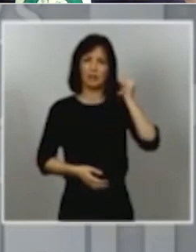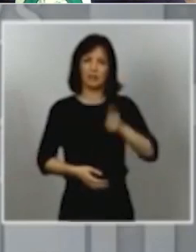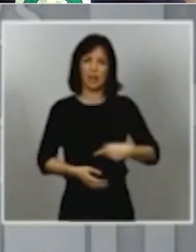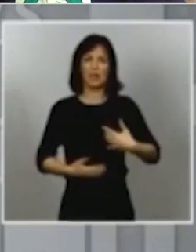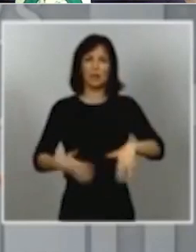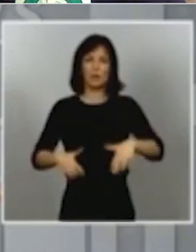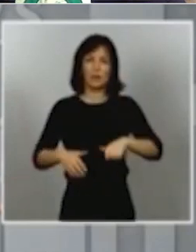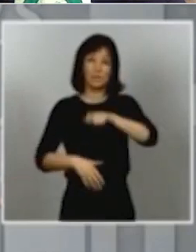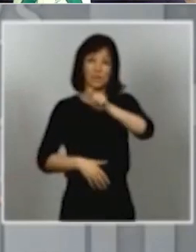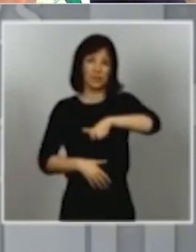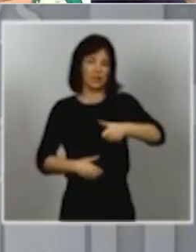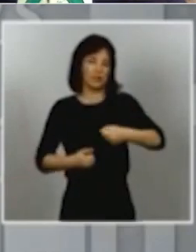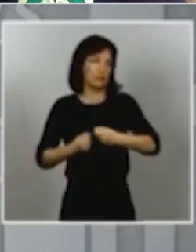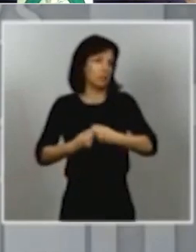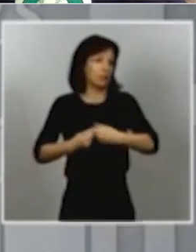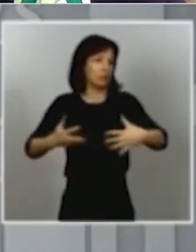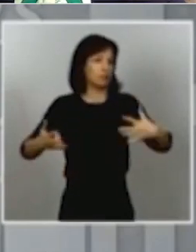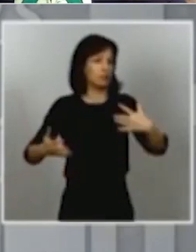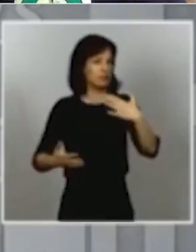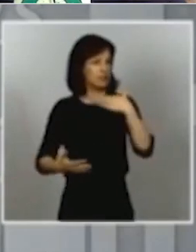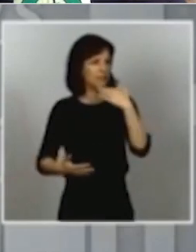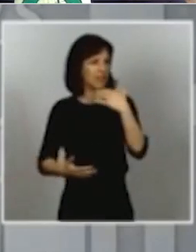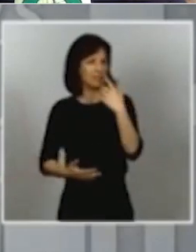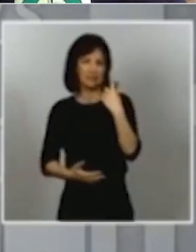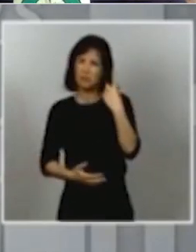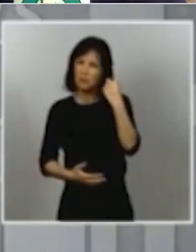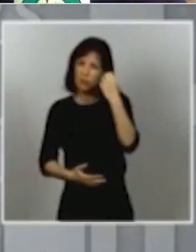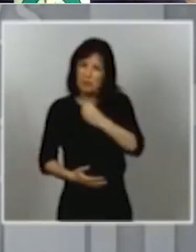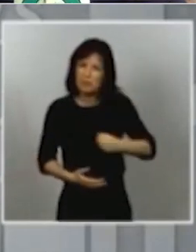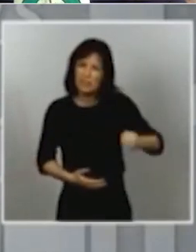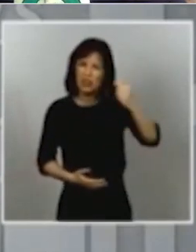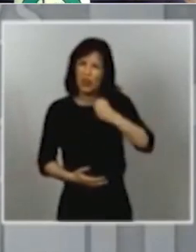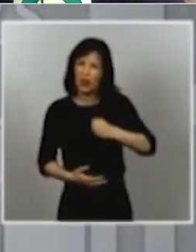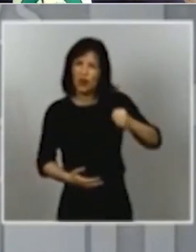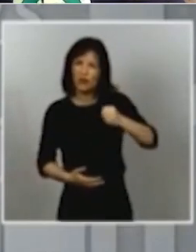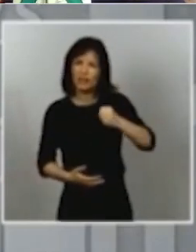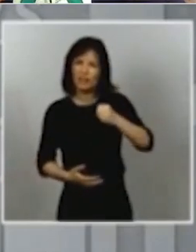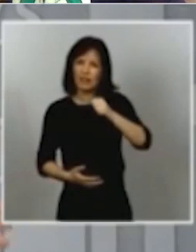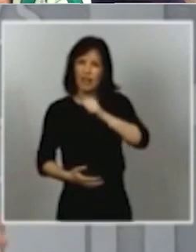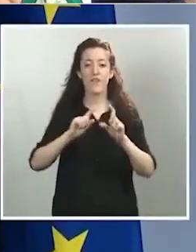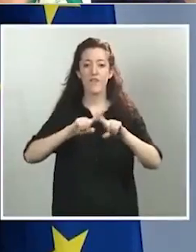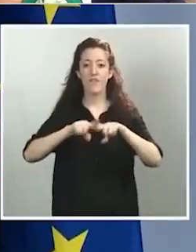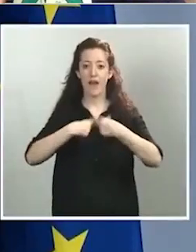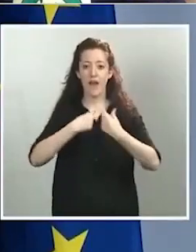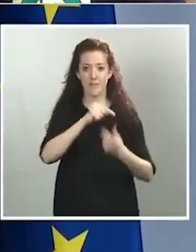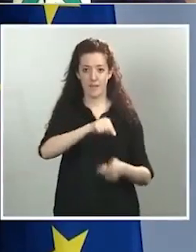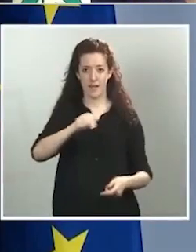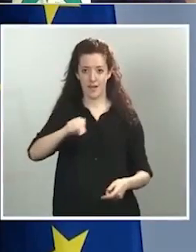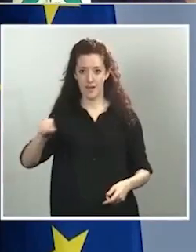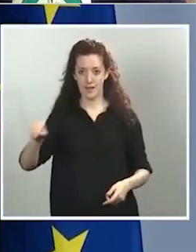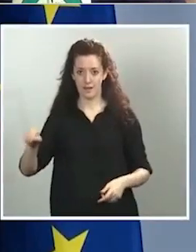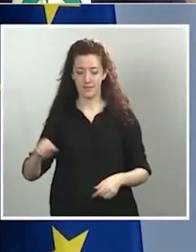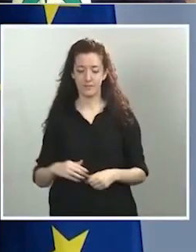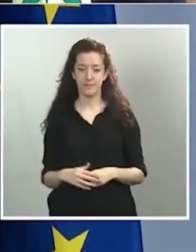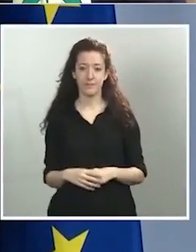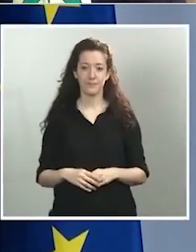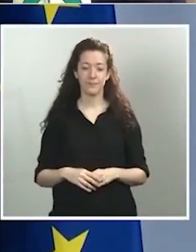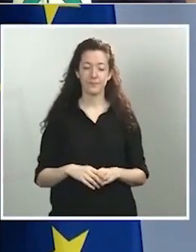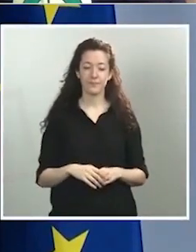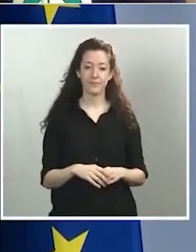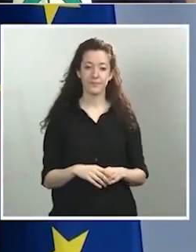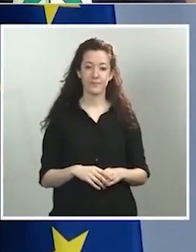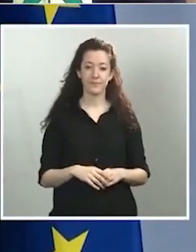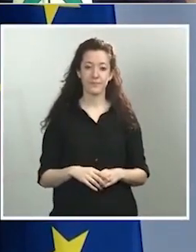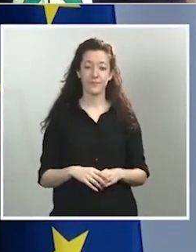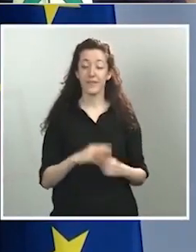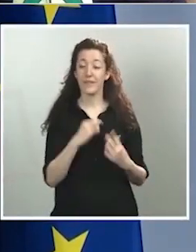anunciadas impuestos qué es lo que ocurre pues que va a renault y te comunica que se lleva dos de sus principales modelos al reino unido esto de nuevo yo creo que lo puede entender hasta un comunista